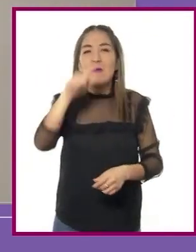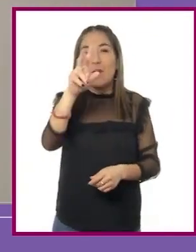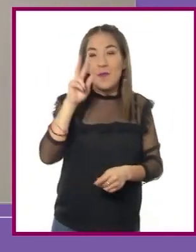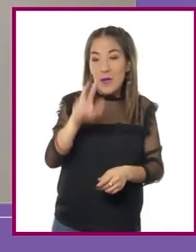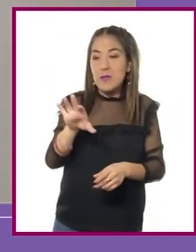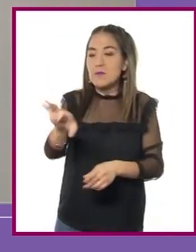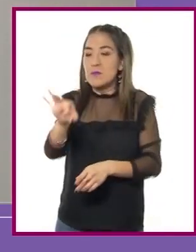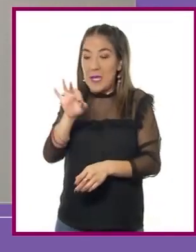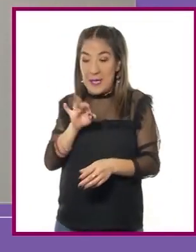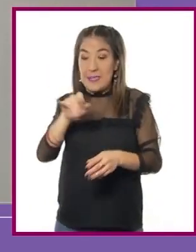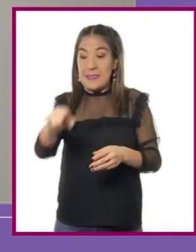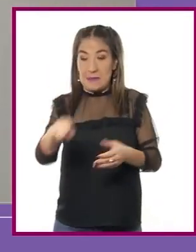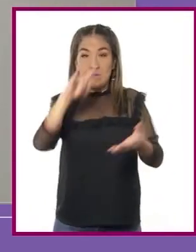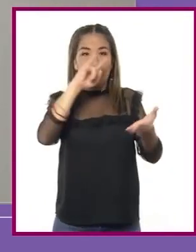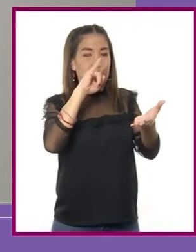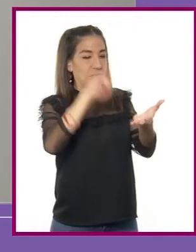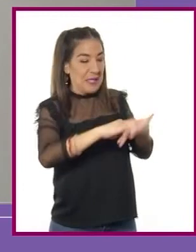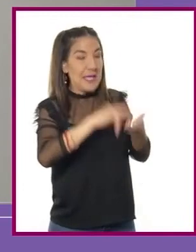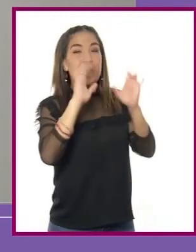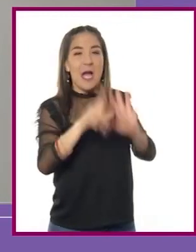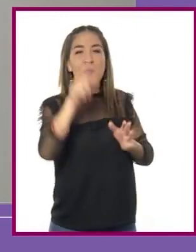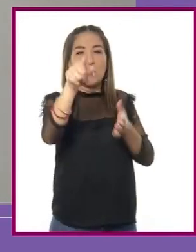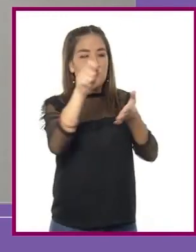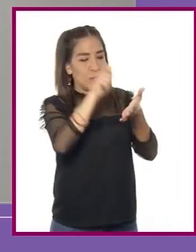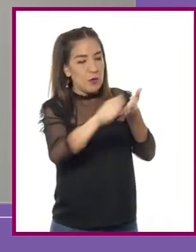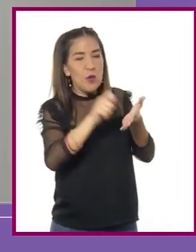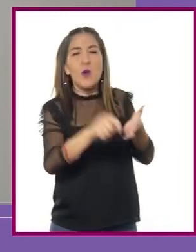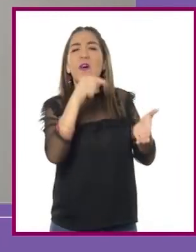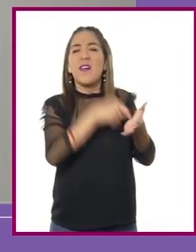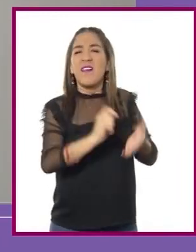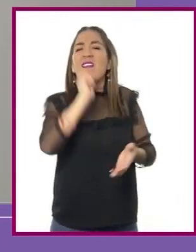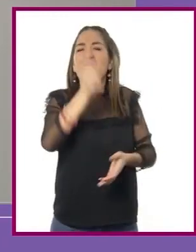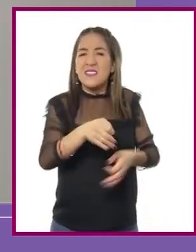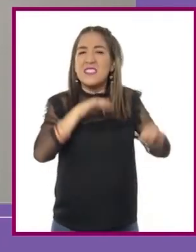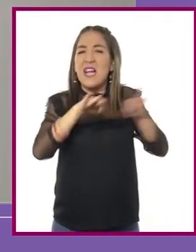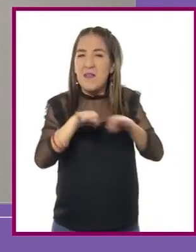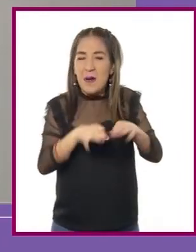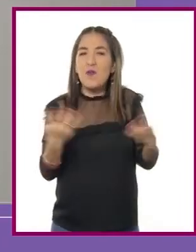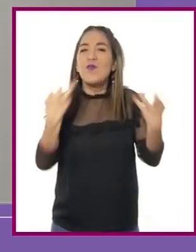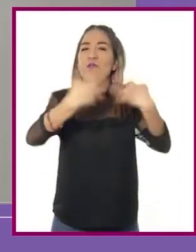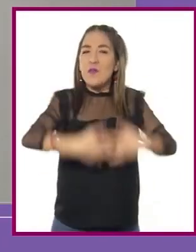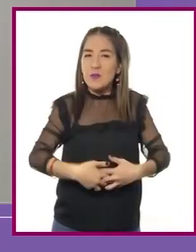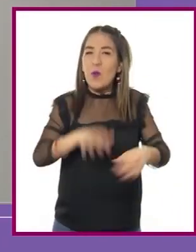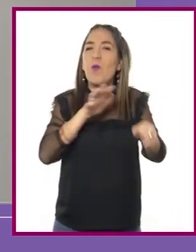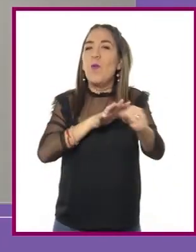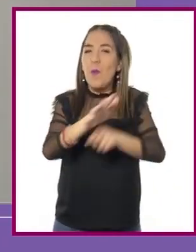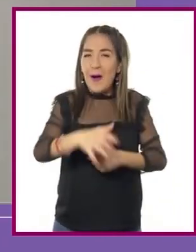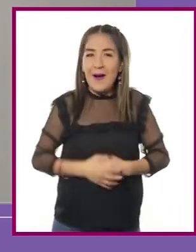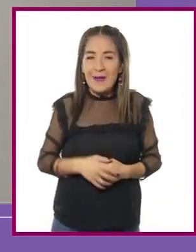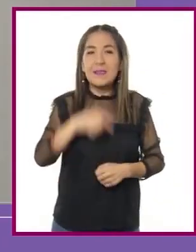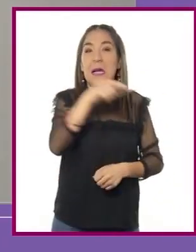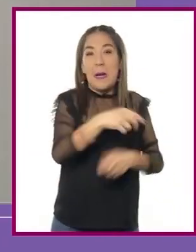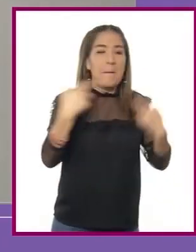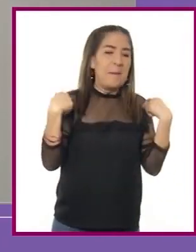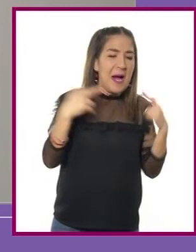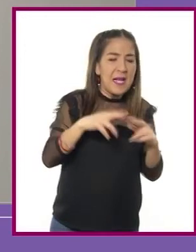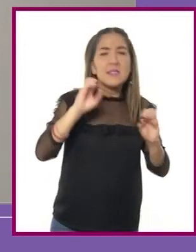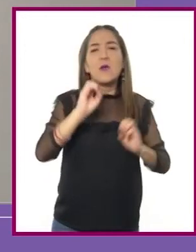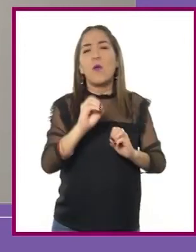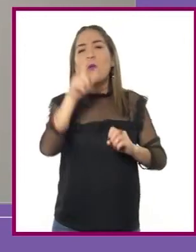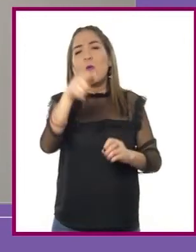breve explicación que incluya el tipo de servidor público, su función principal y los beneficios de su